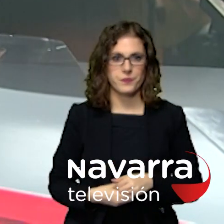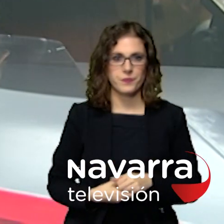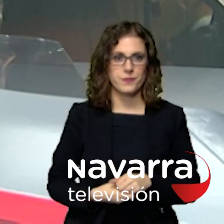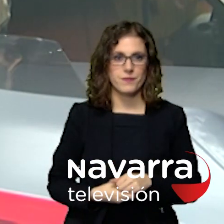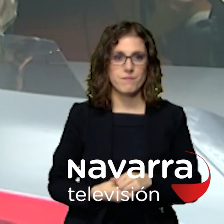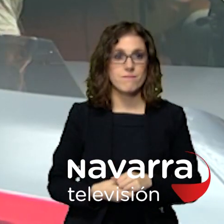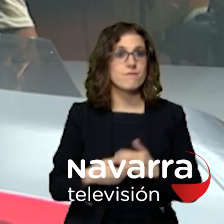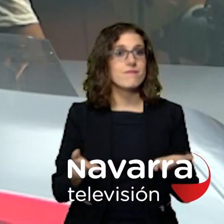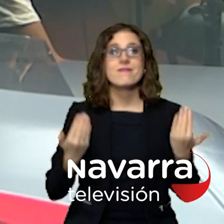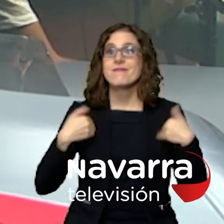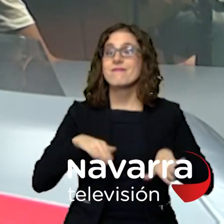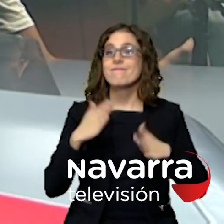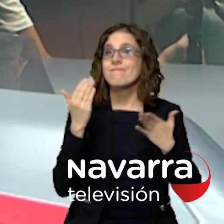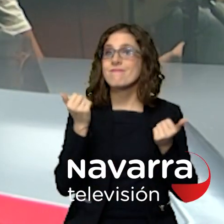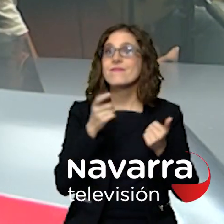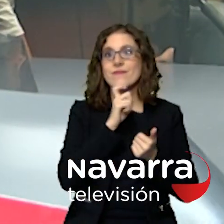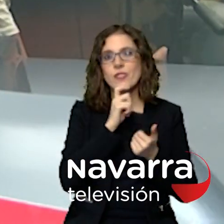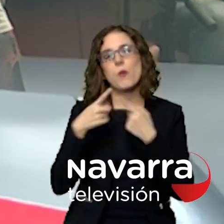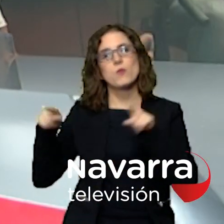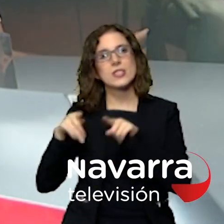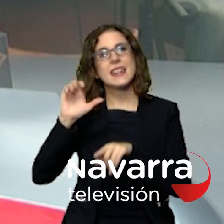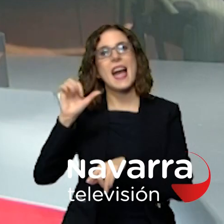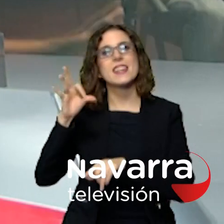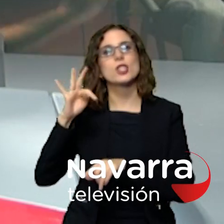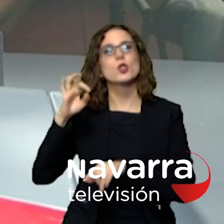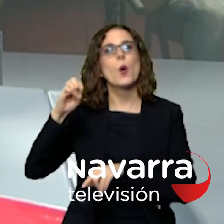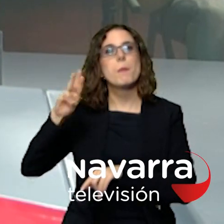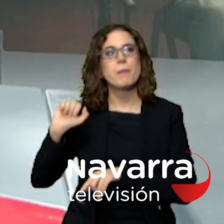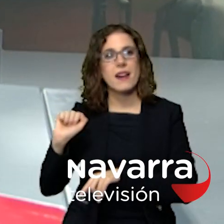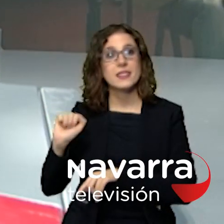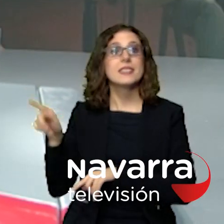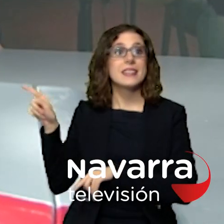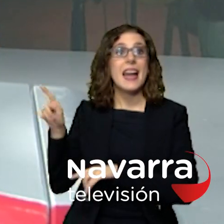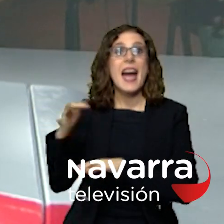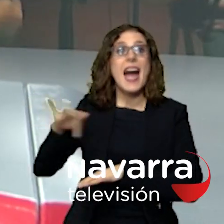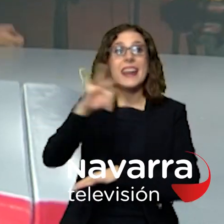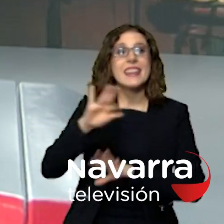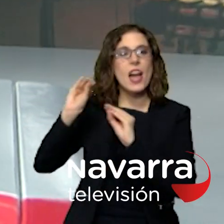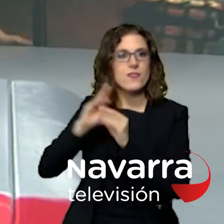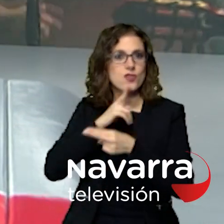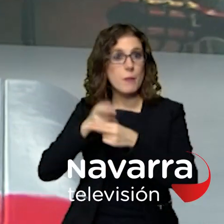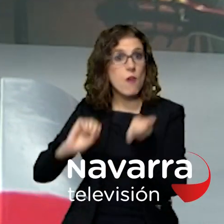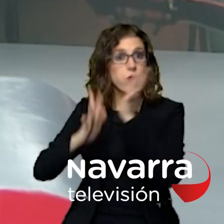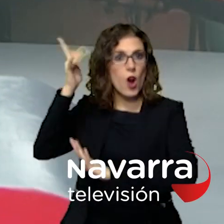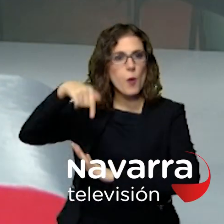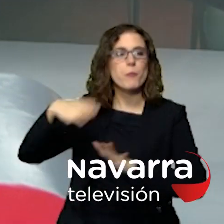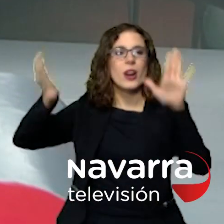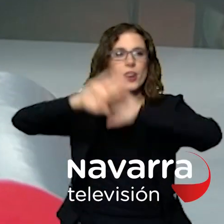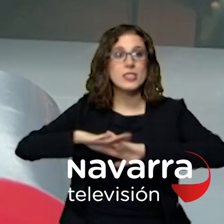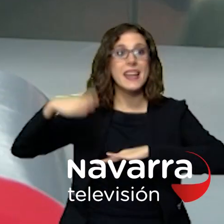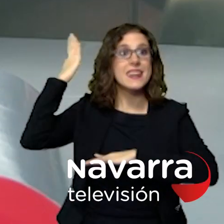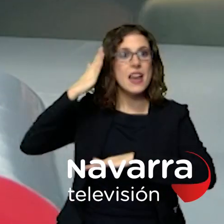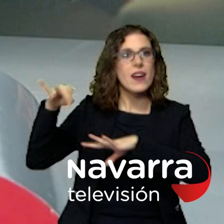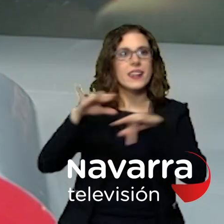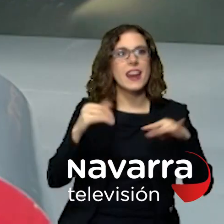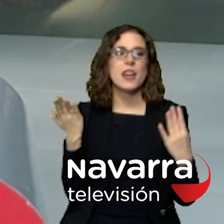Y nos despedimos con la música de Estopa. Los hermanos Muñoz presentan su gira fuego esta noche en el Navarra Arena. Nos vamos, más información